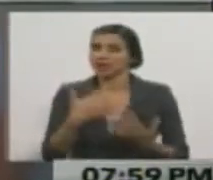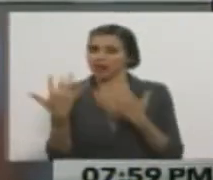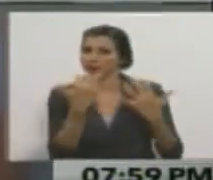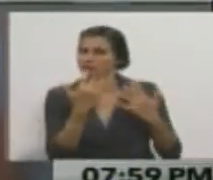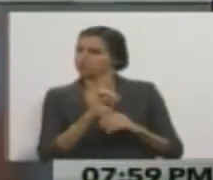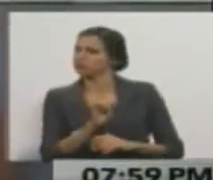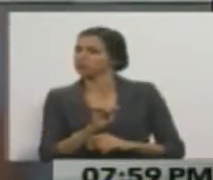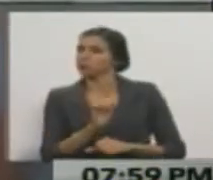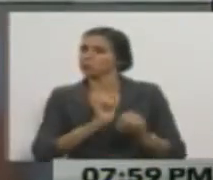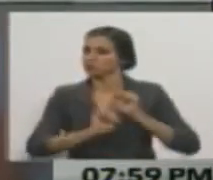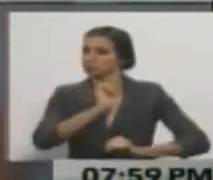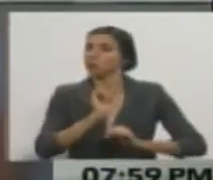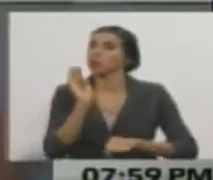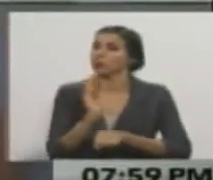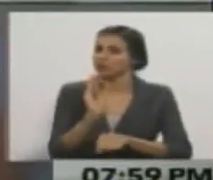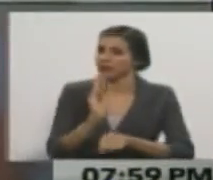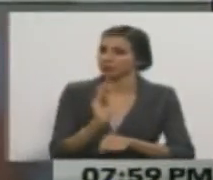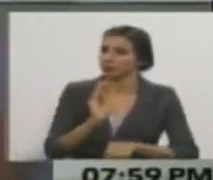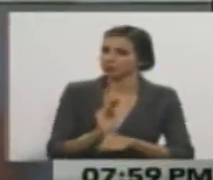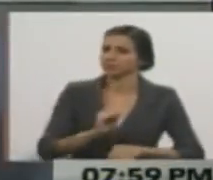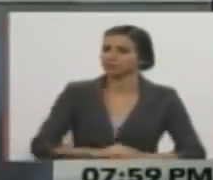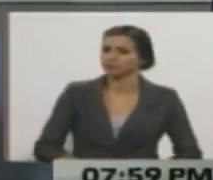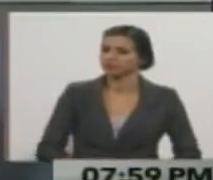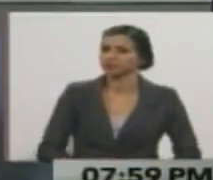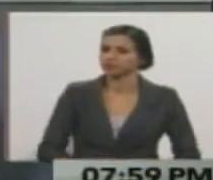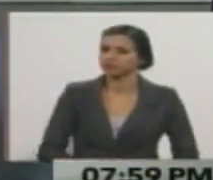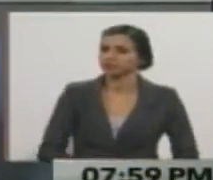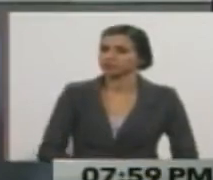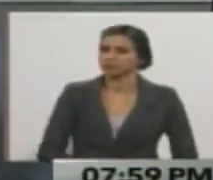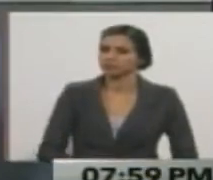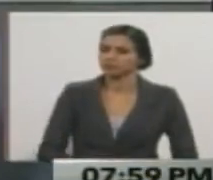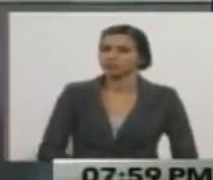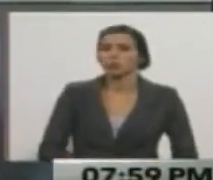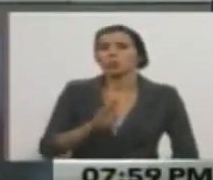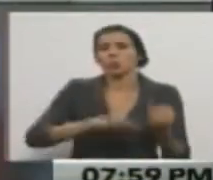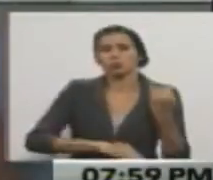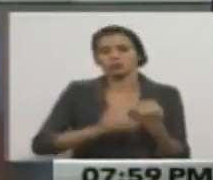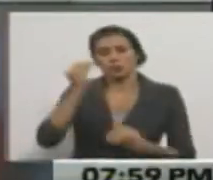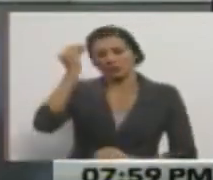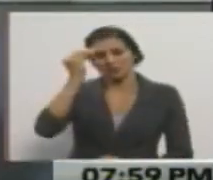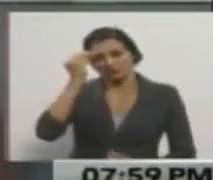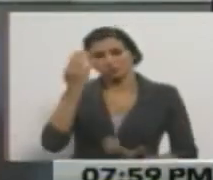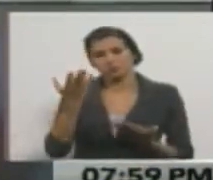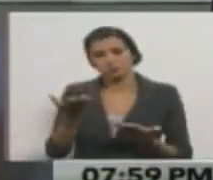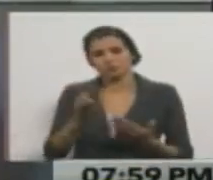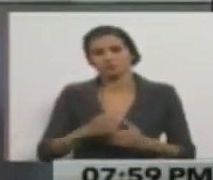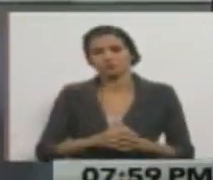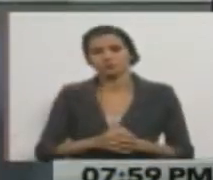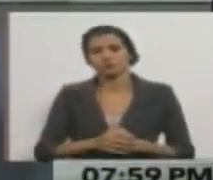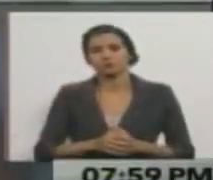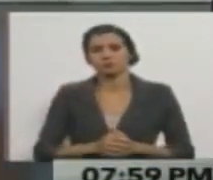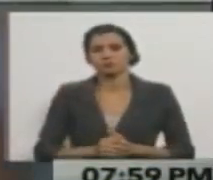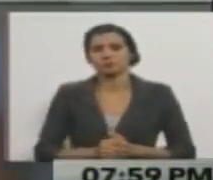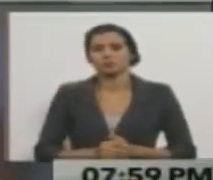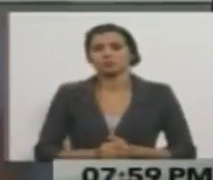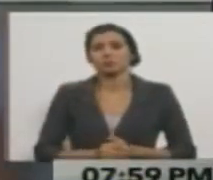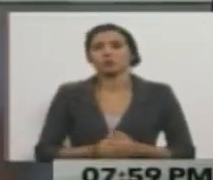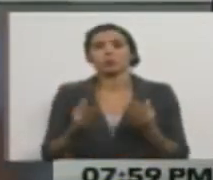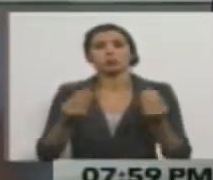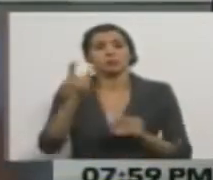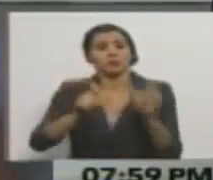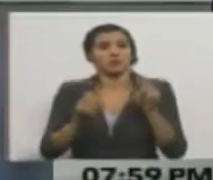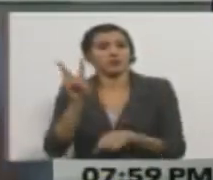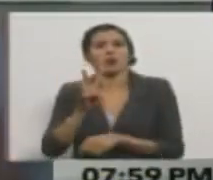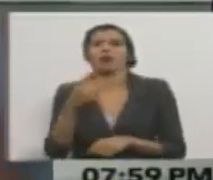Cuidado, cuidado. Solamente una reflexión para terminar. Nos tenemos que despedir. Muchos venezolanos dicen,